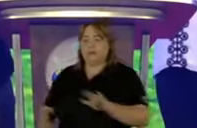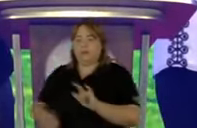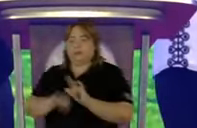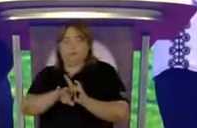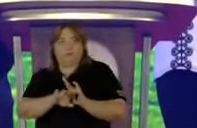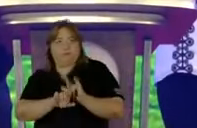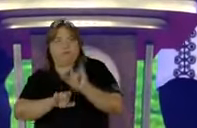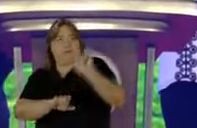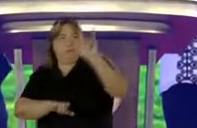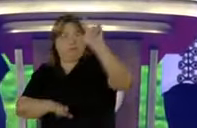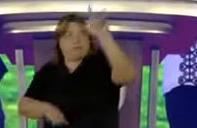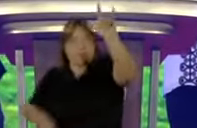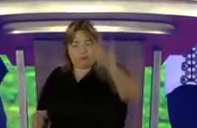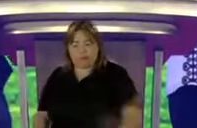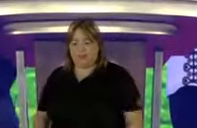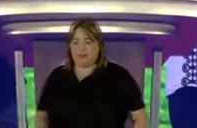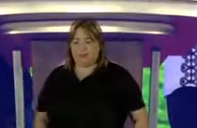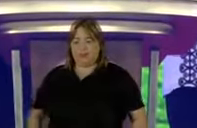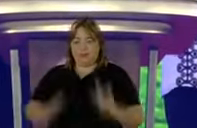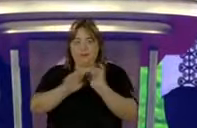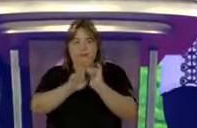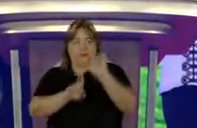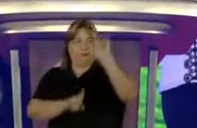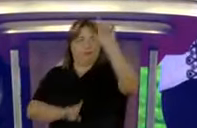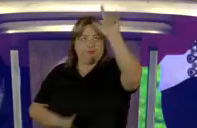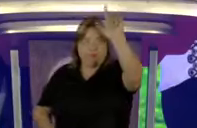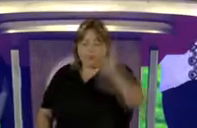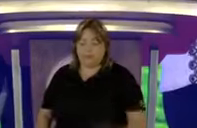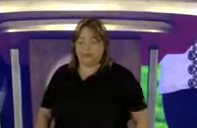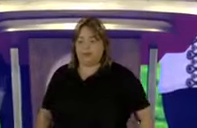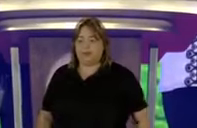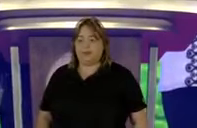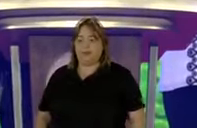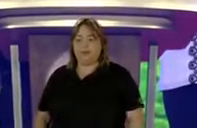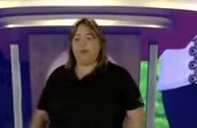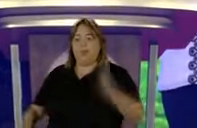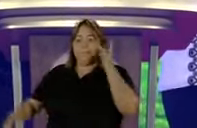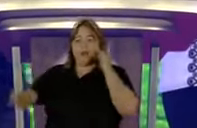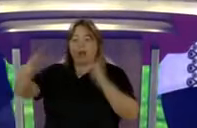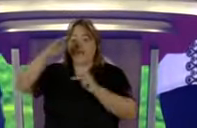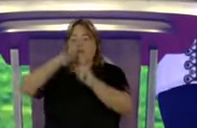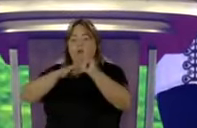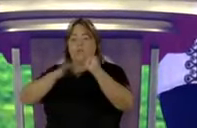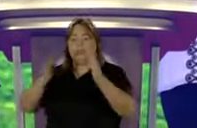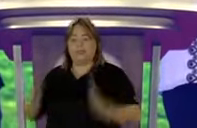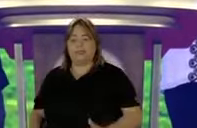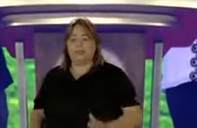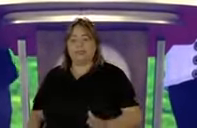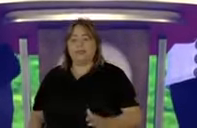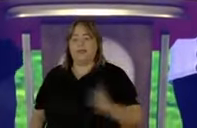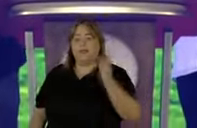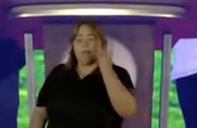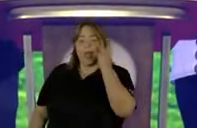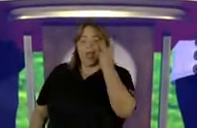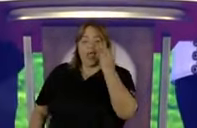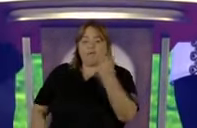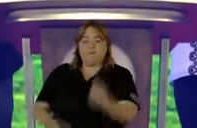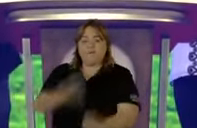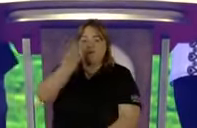sermones de nuestro apóstol. Aquí tiene la apostólica. Le pedí una profética como el profeta que bajó fuego del cielo.